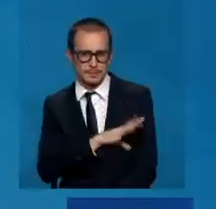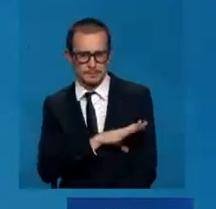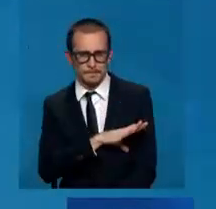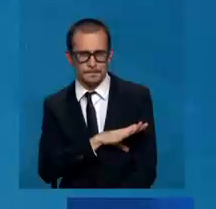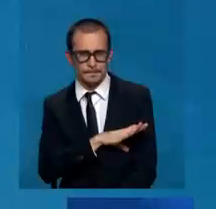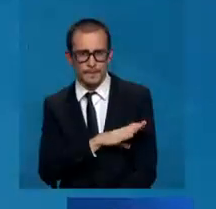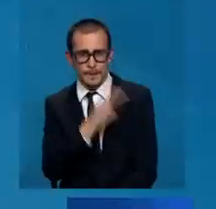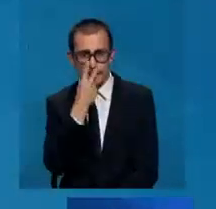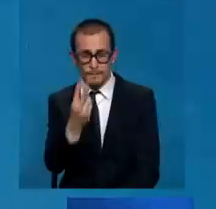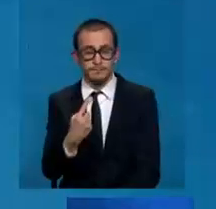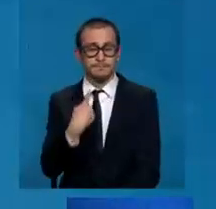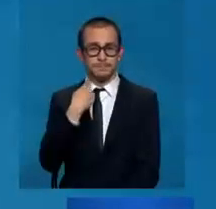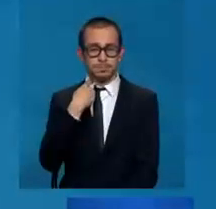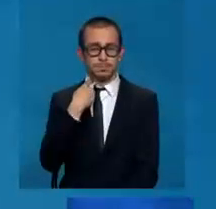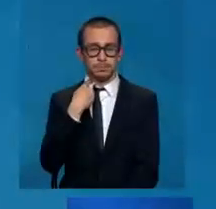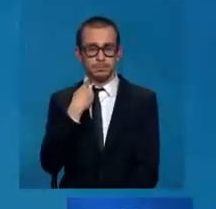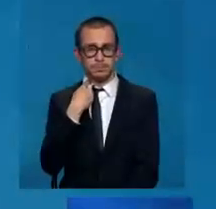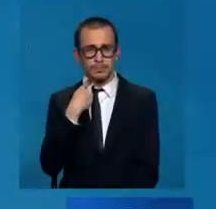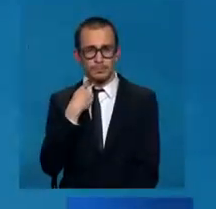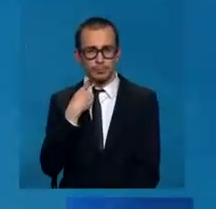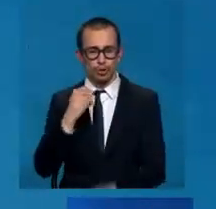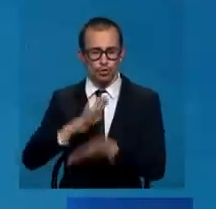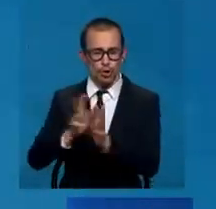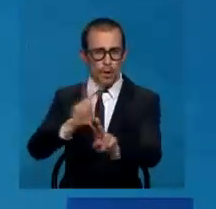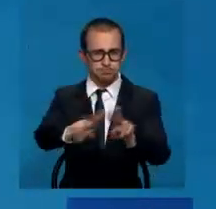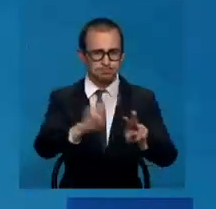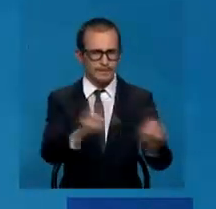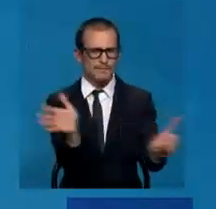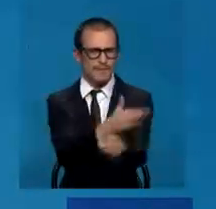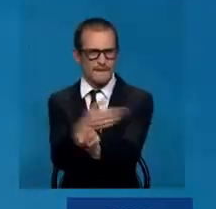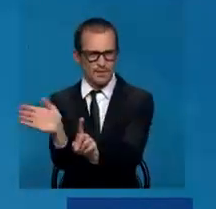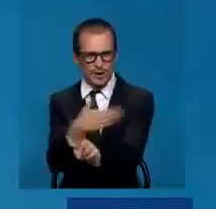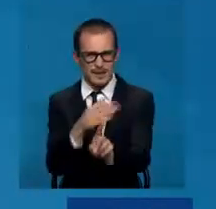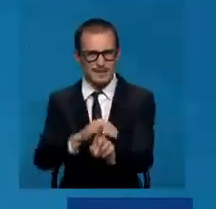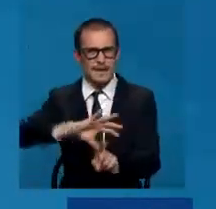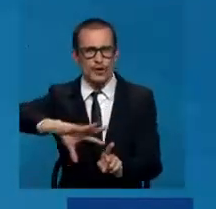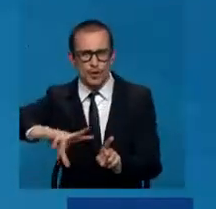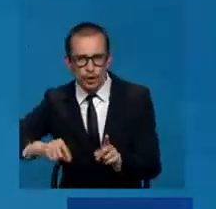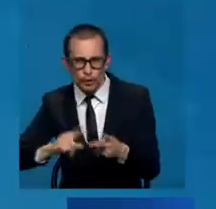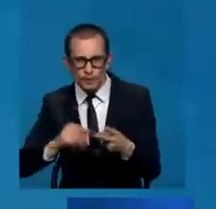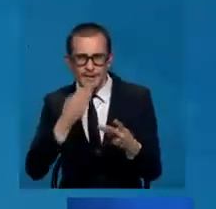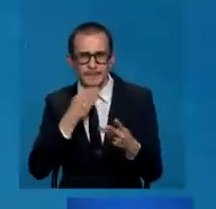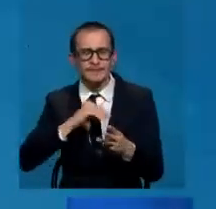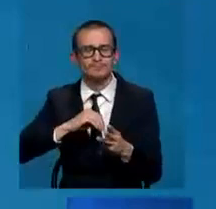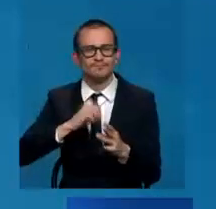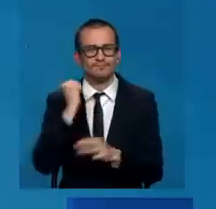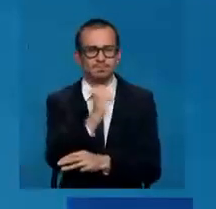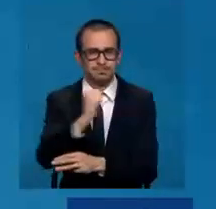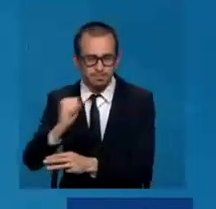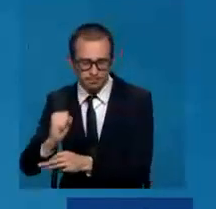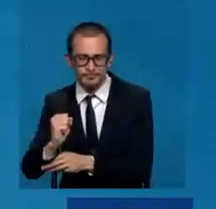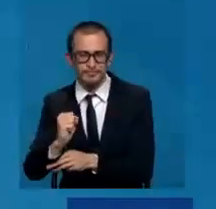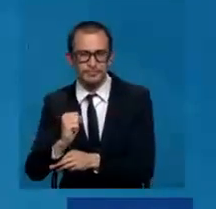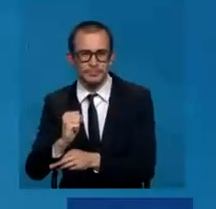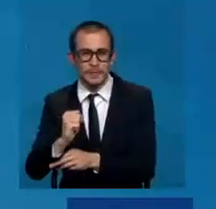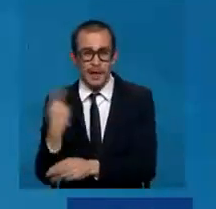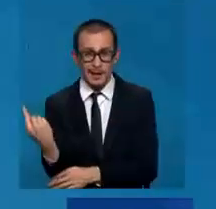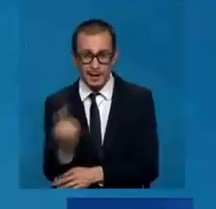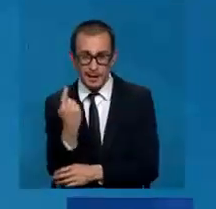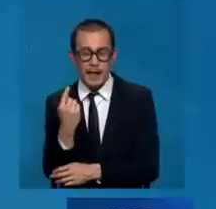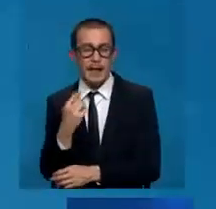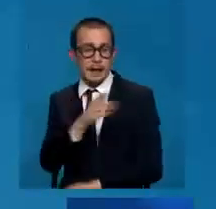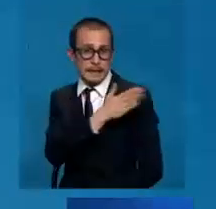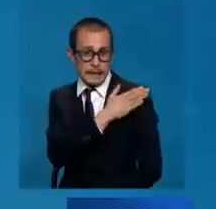que se han visto afectadas por estos actos de violencia, vandalismo y delincuencia. El general